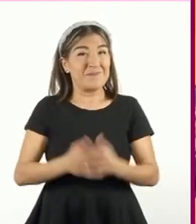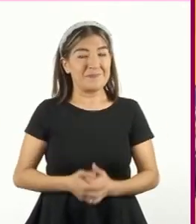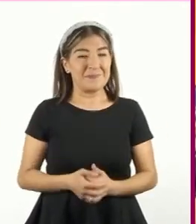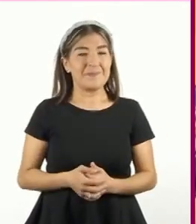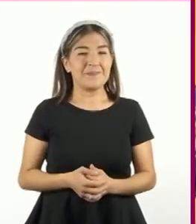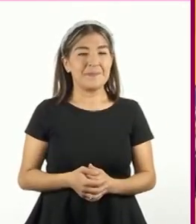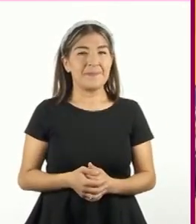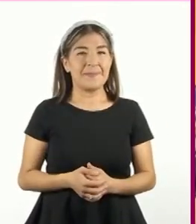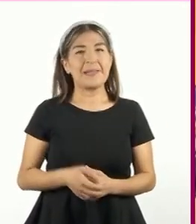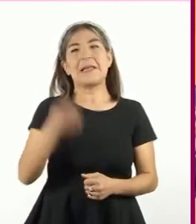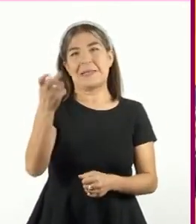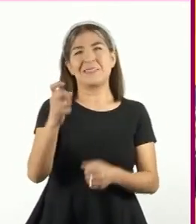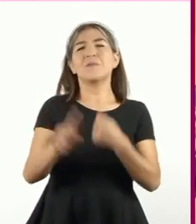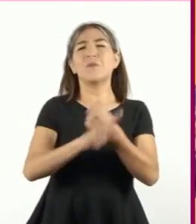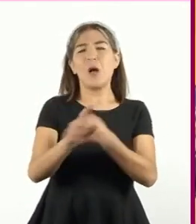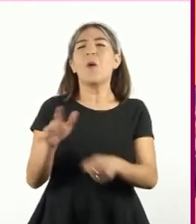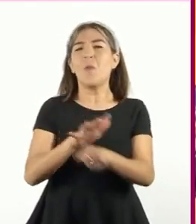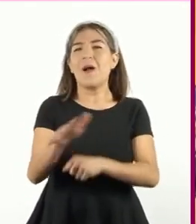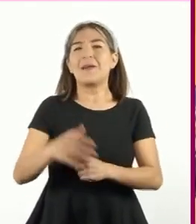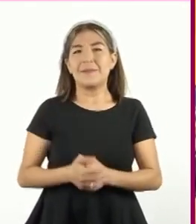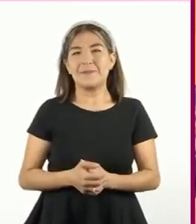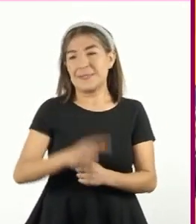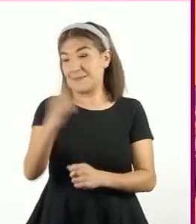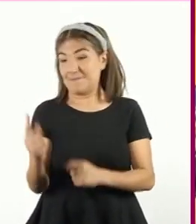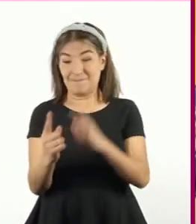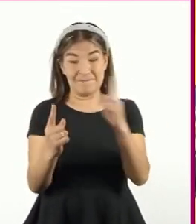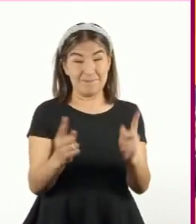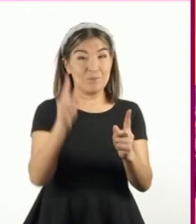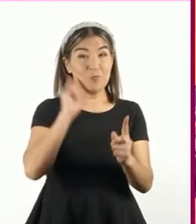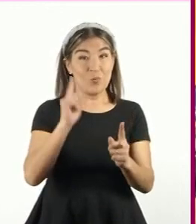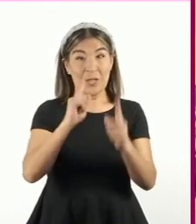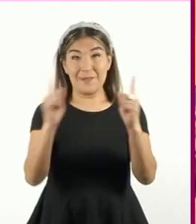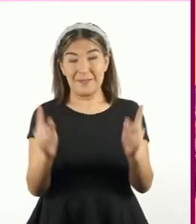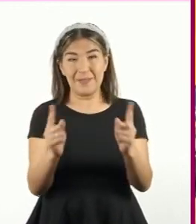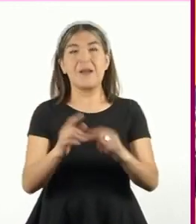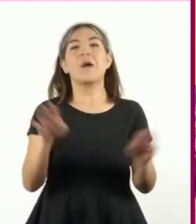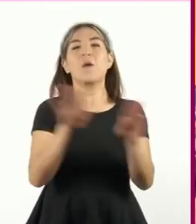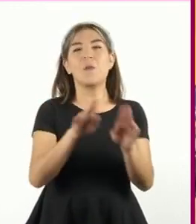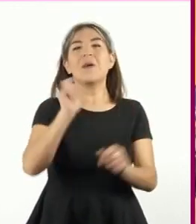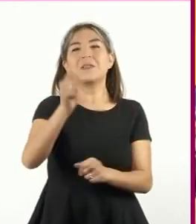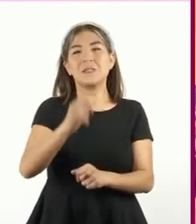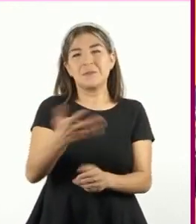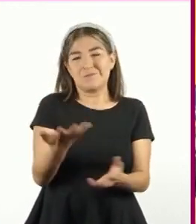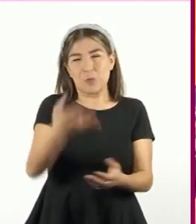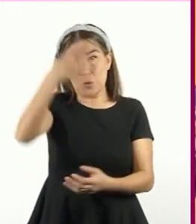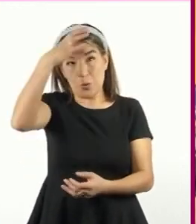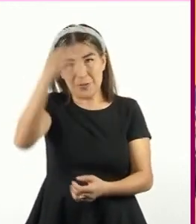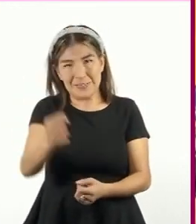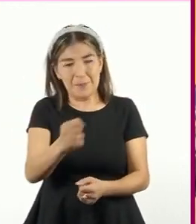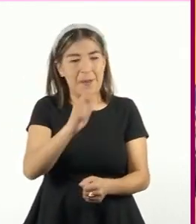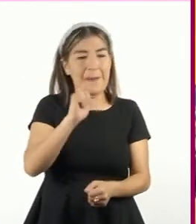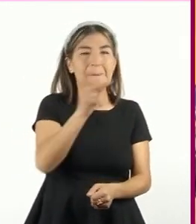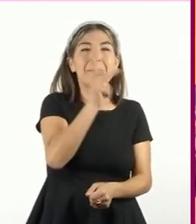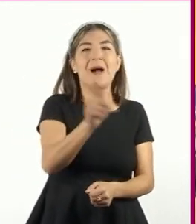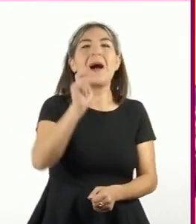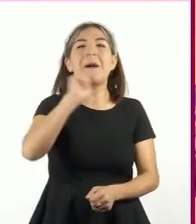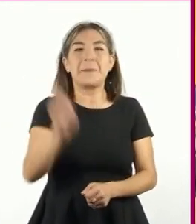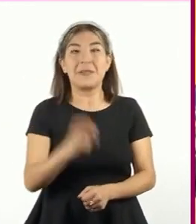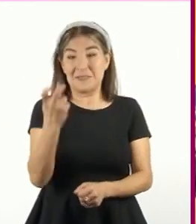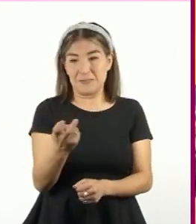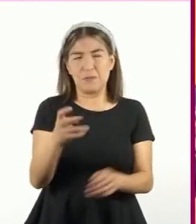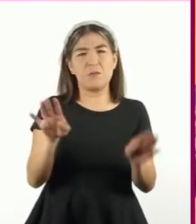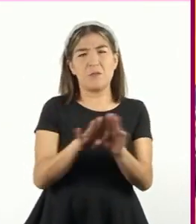Bueno, el conflicto es claro. Ambas tienen divergencias en sus conceptos de amistad y ello las contrapone y